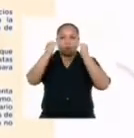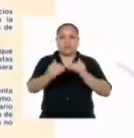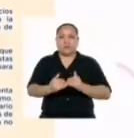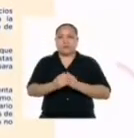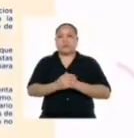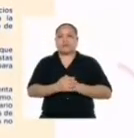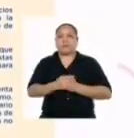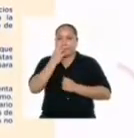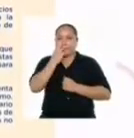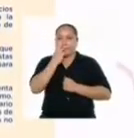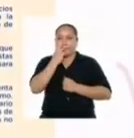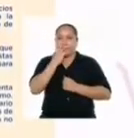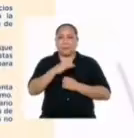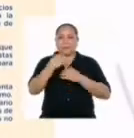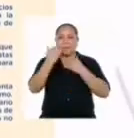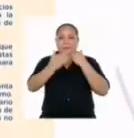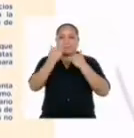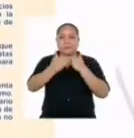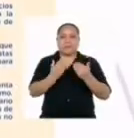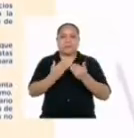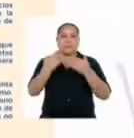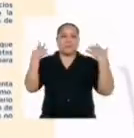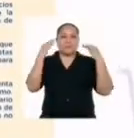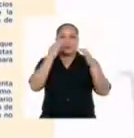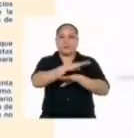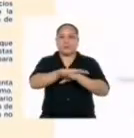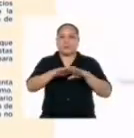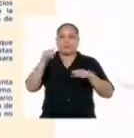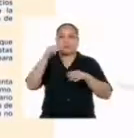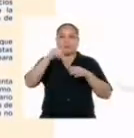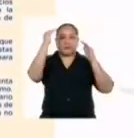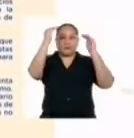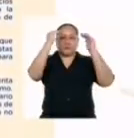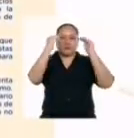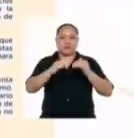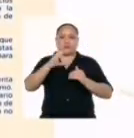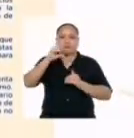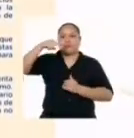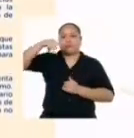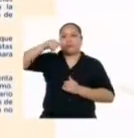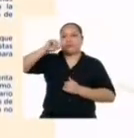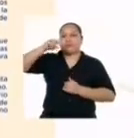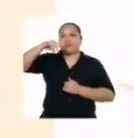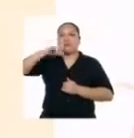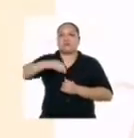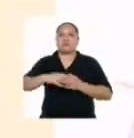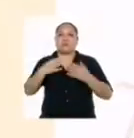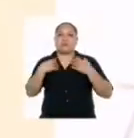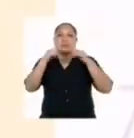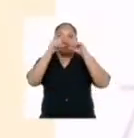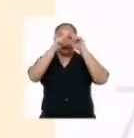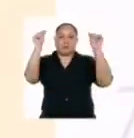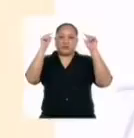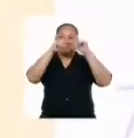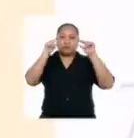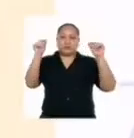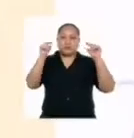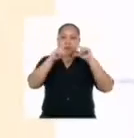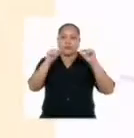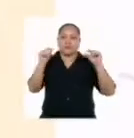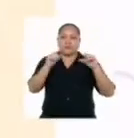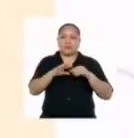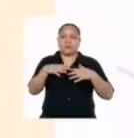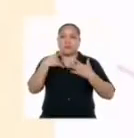rápida, proceso terminado. Este es un texto continuo y tiene varios párrafos pequeños.